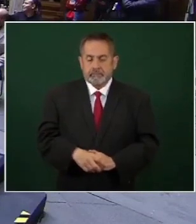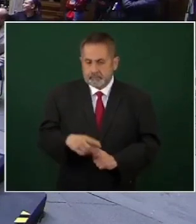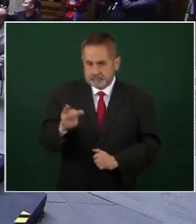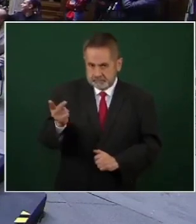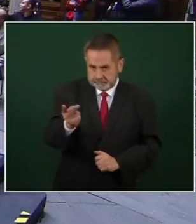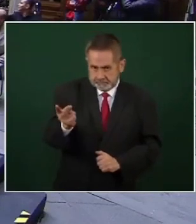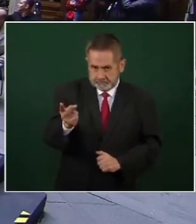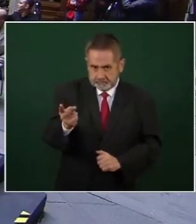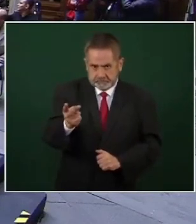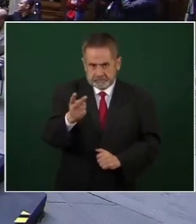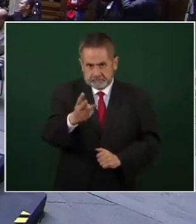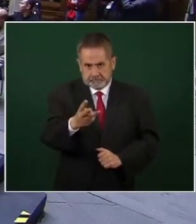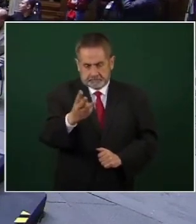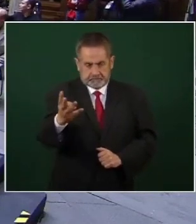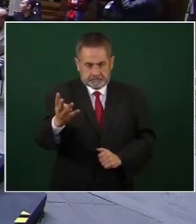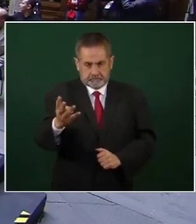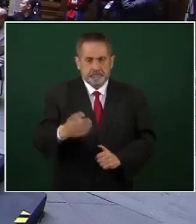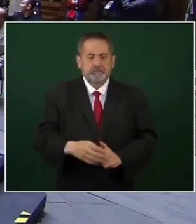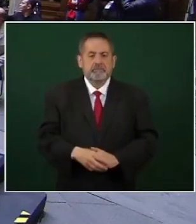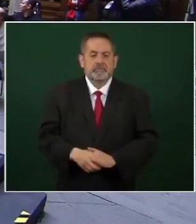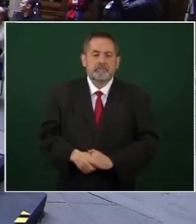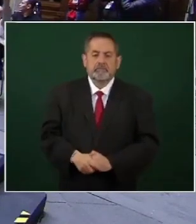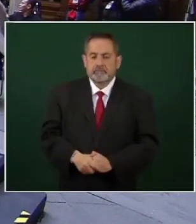Ustedes dos, tres, cuatro,